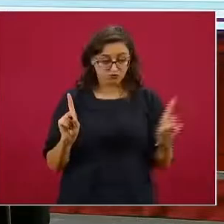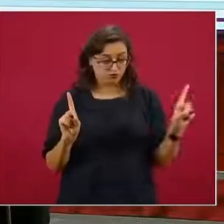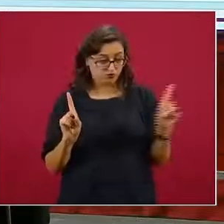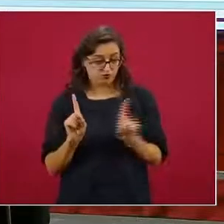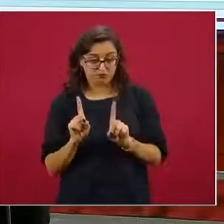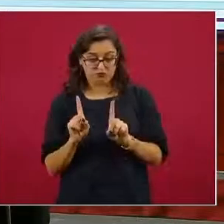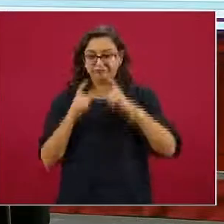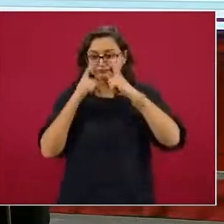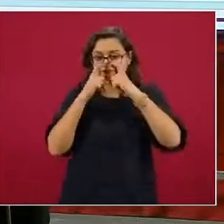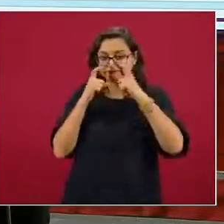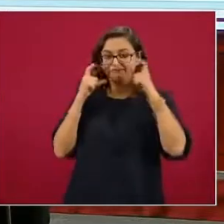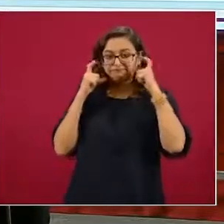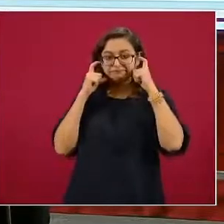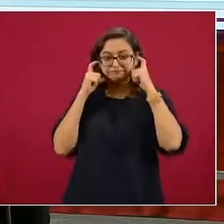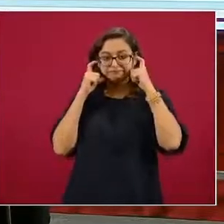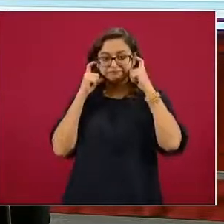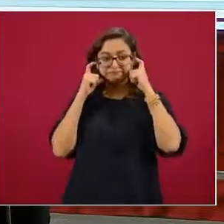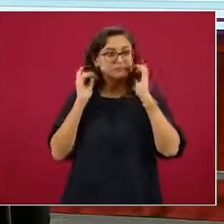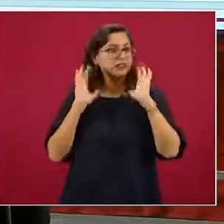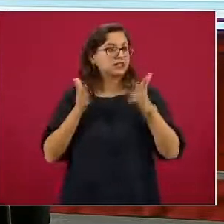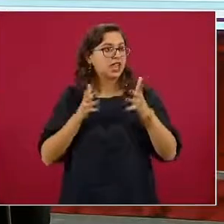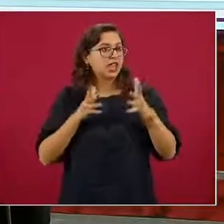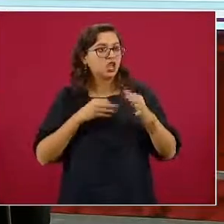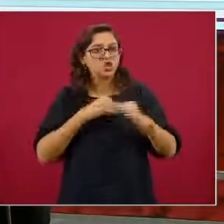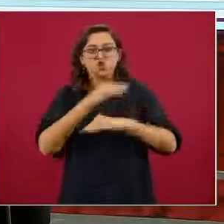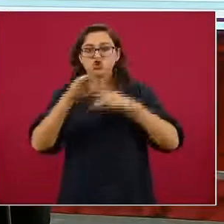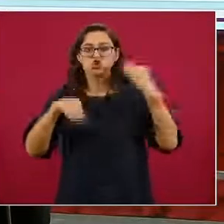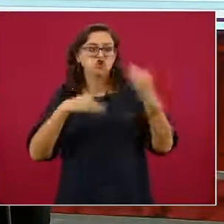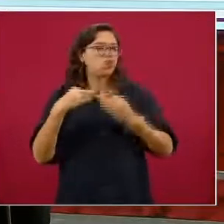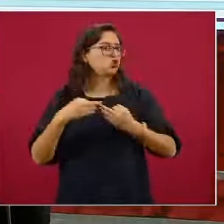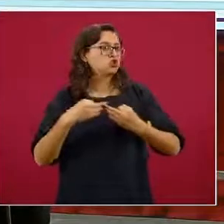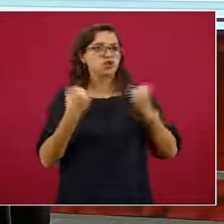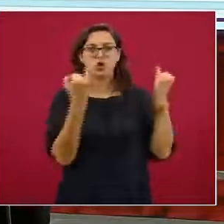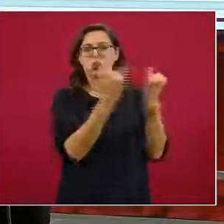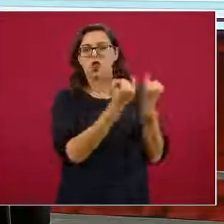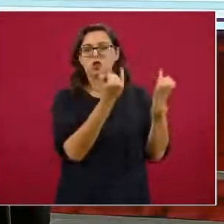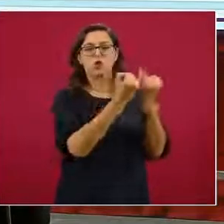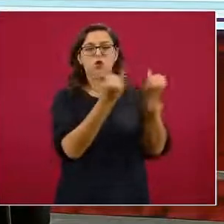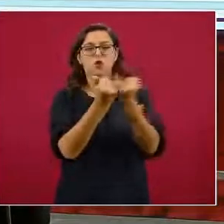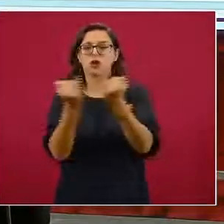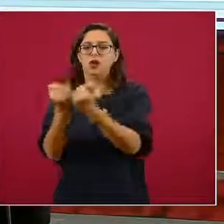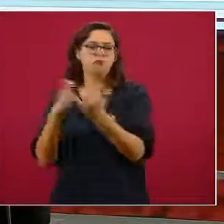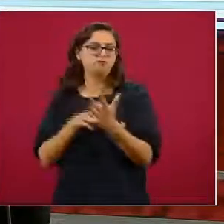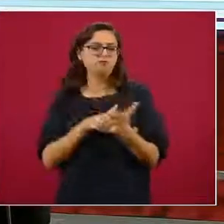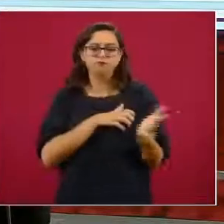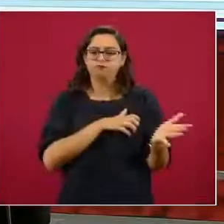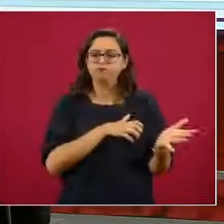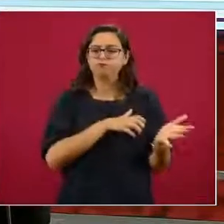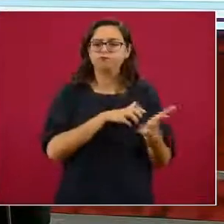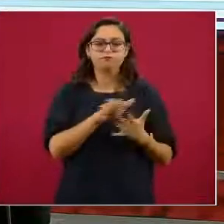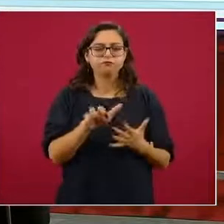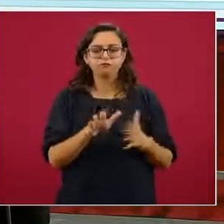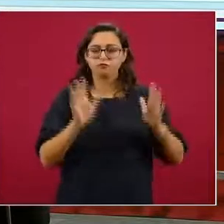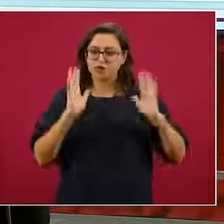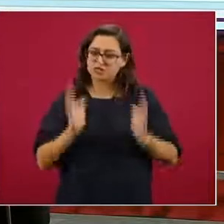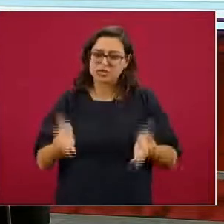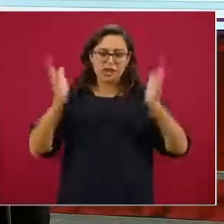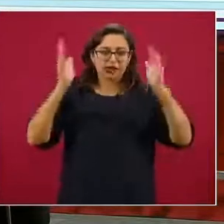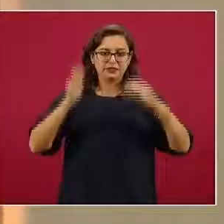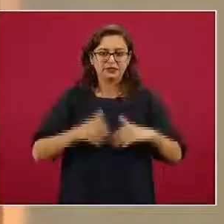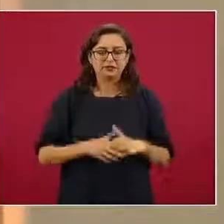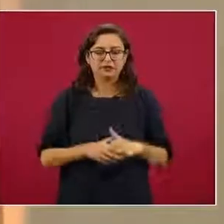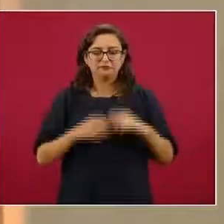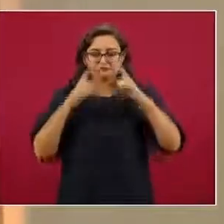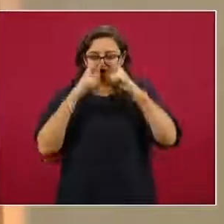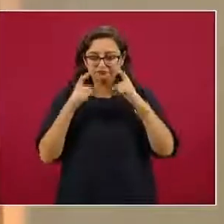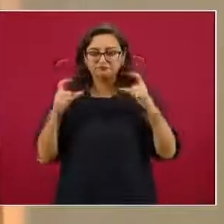cubrebocas, y multiplicar eso por miles o millones de personas y suponer que la manera de lograr que que se use